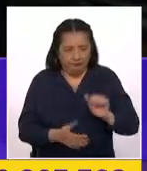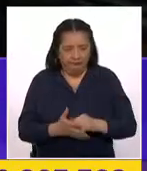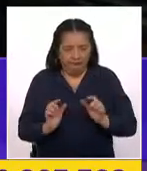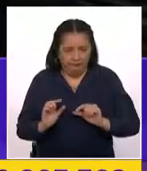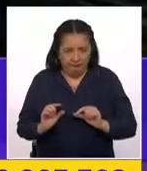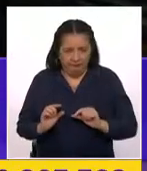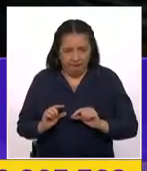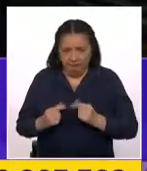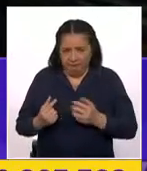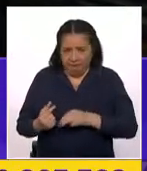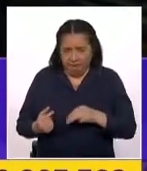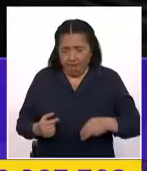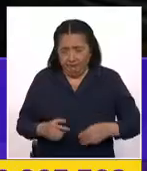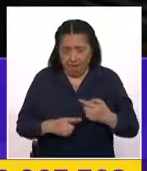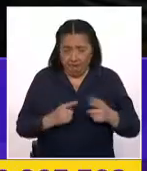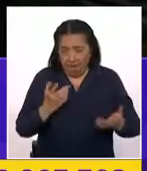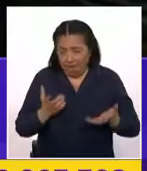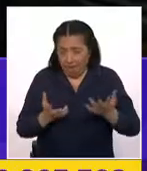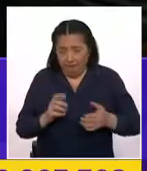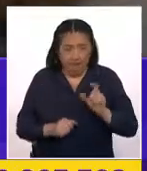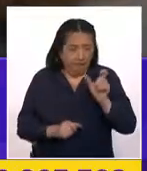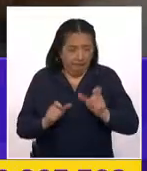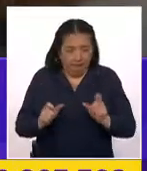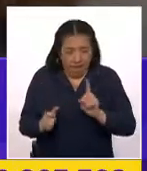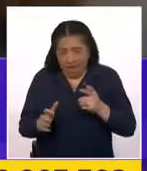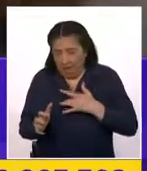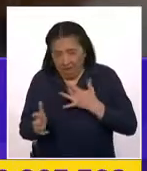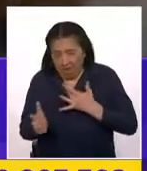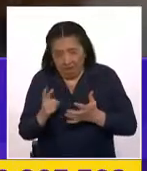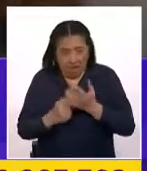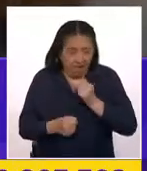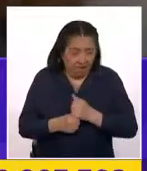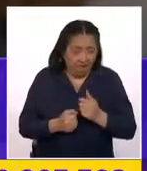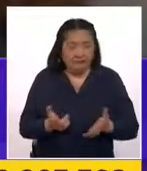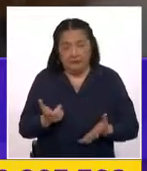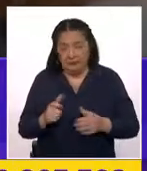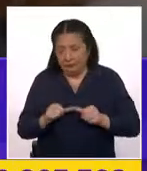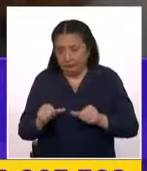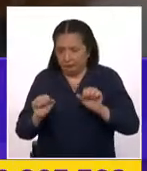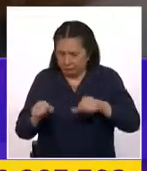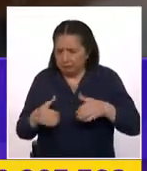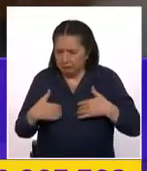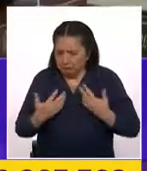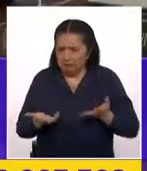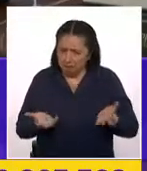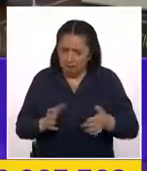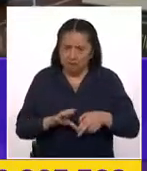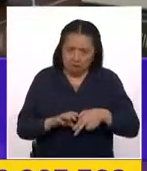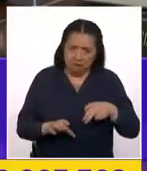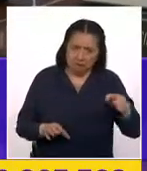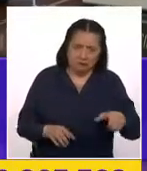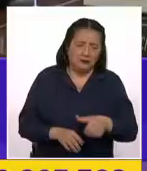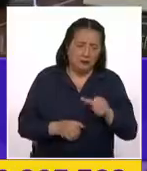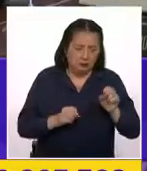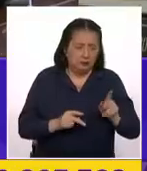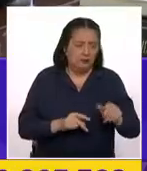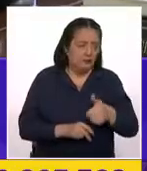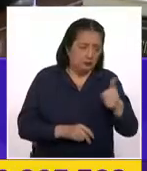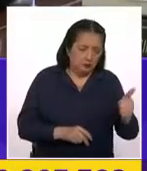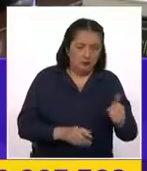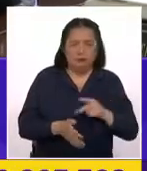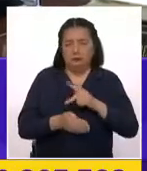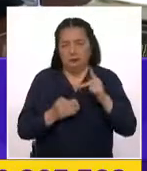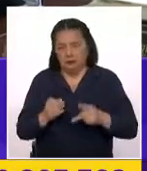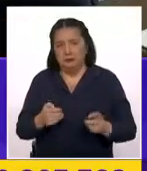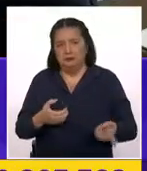gabinete, pero que si es que alguna persona no se sentía con la confianza de continuar en este gabinete, podía dar un paso al costado para darle otra oportunidad a otro